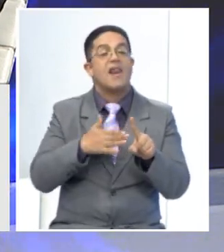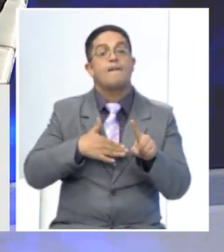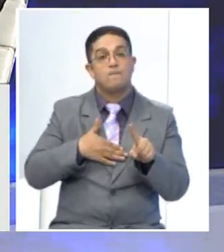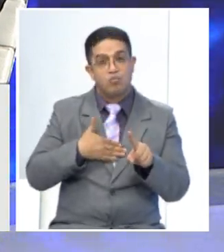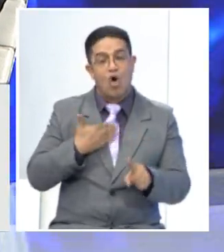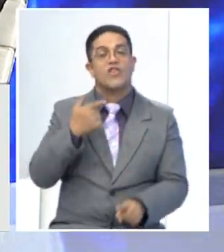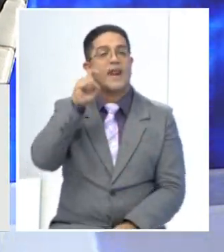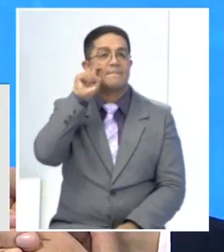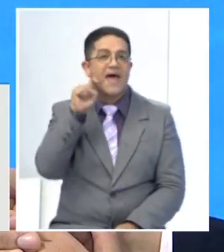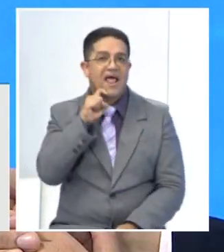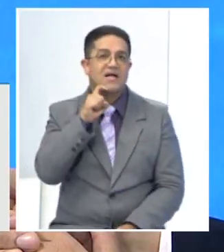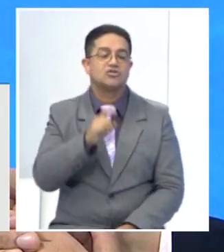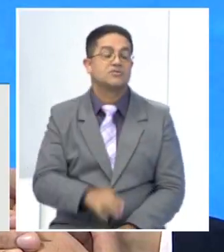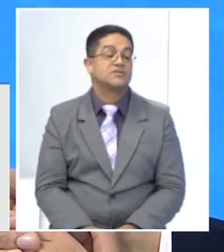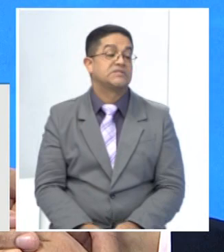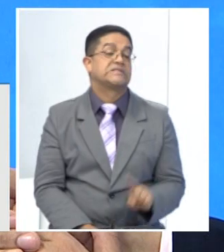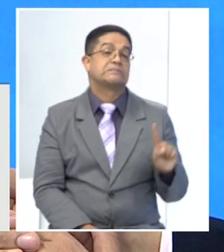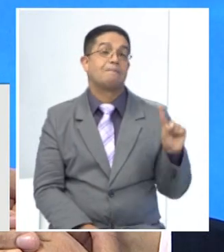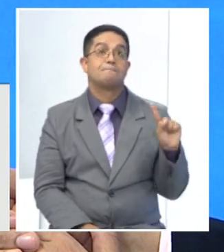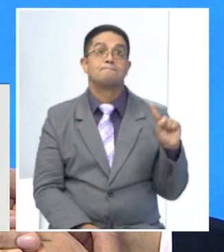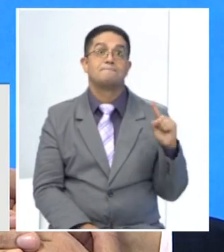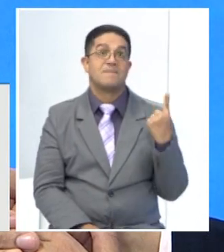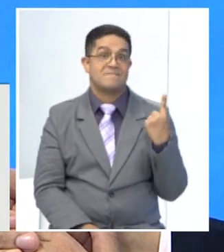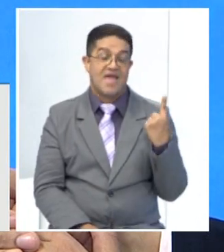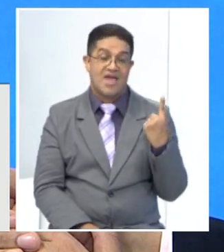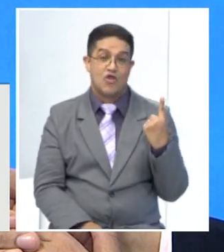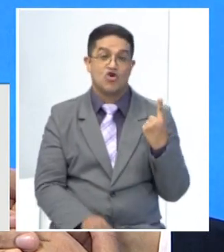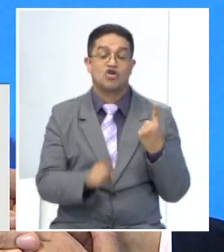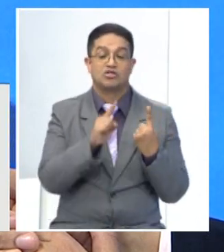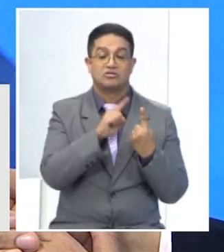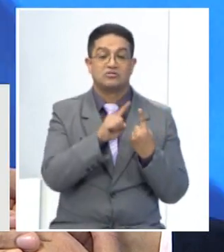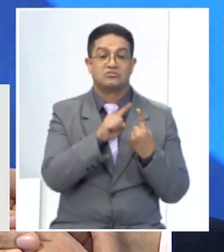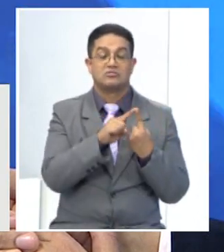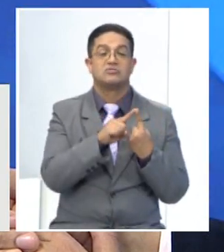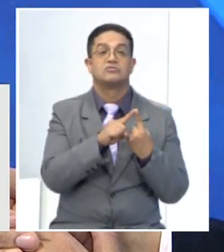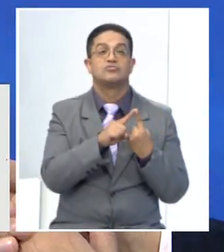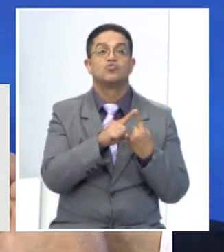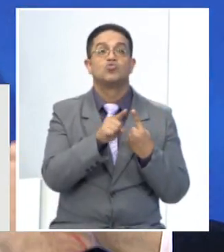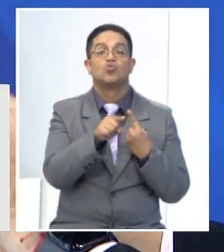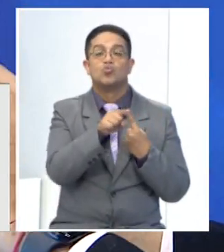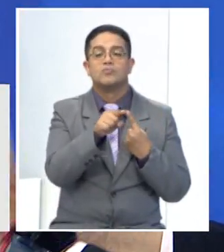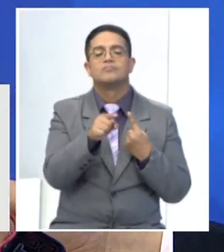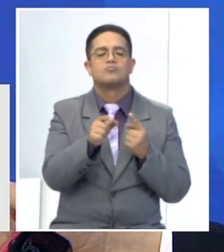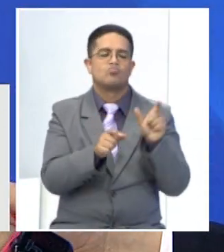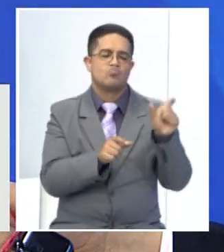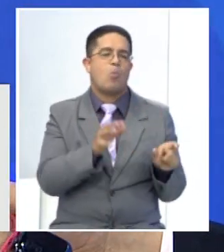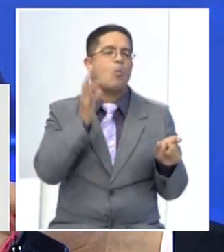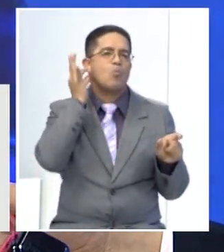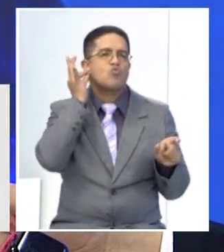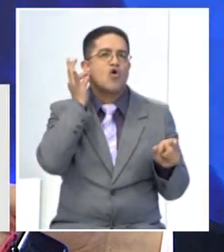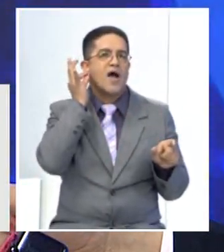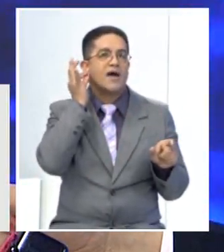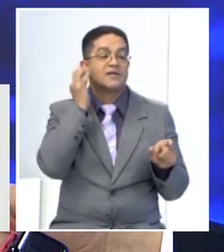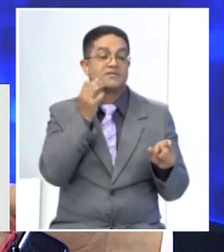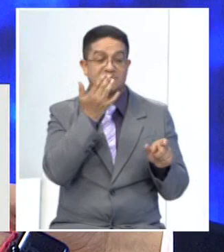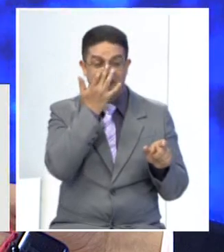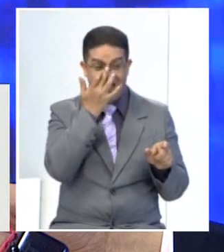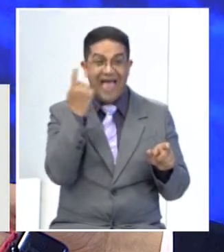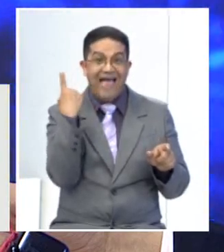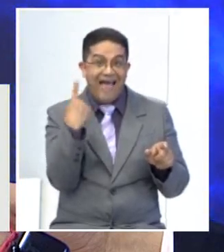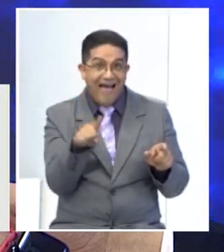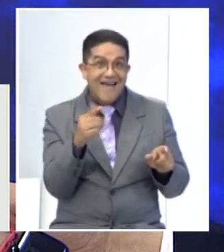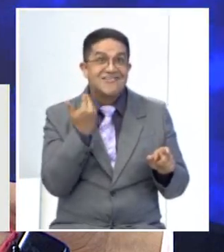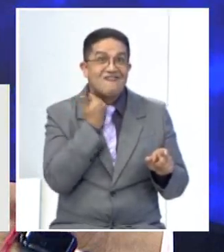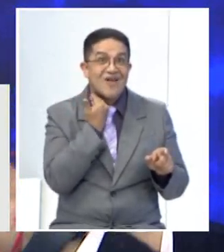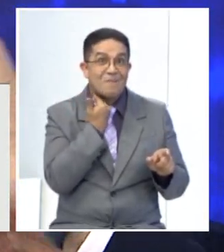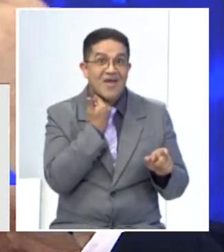convertirse en padres? Lo primero es que tengas totalmente localizado, en el caso de las damas, si existe una patología de